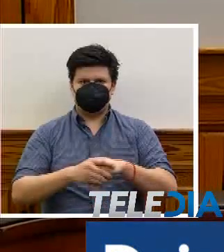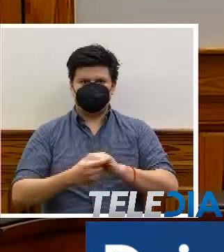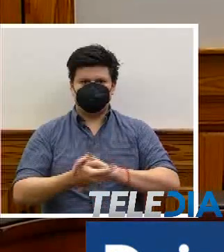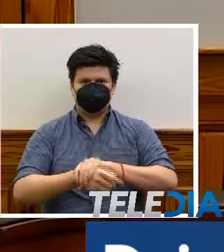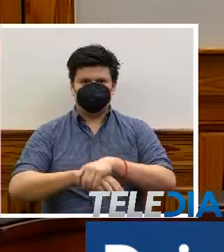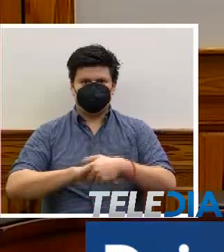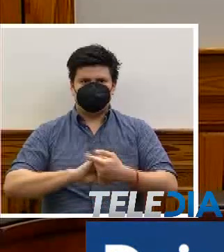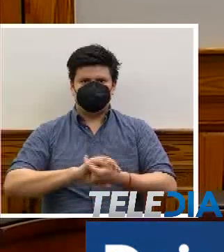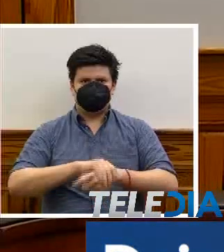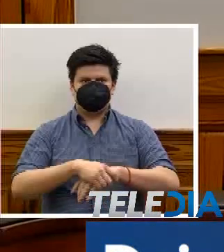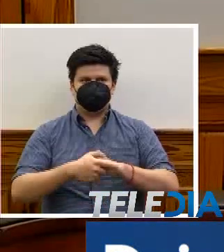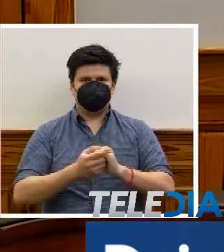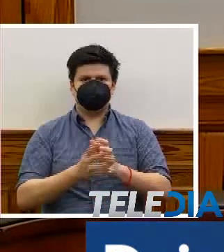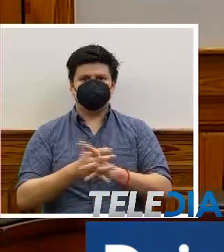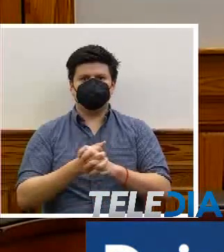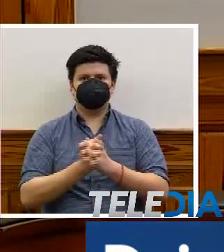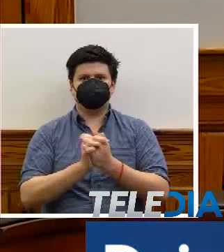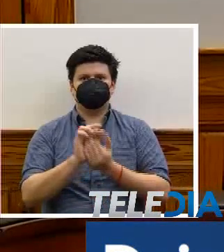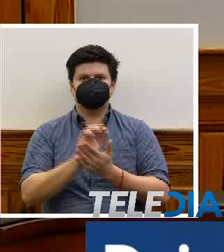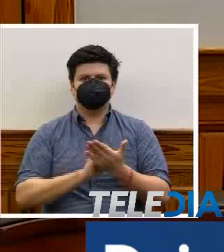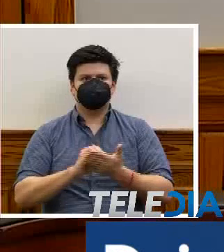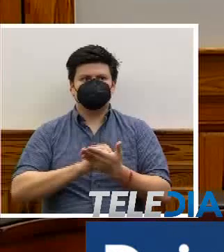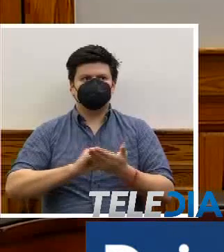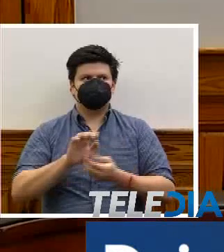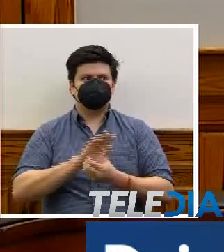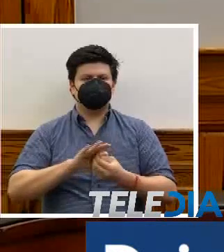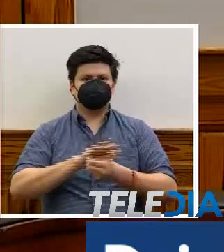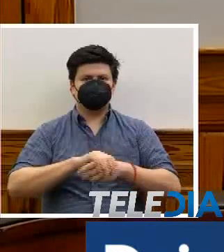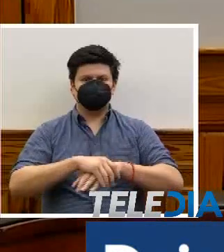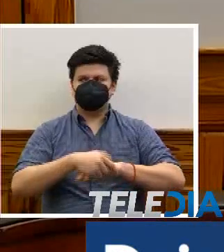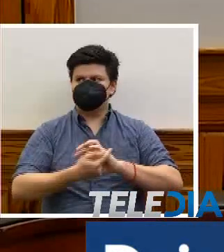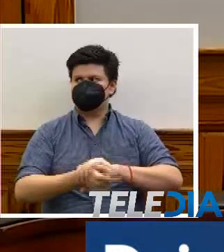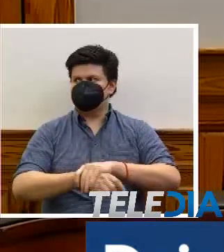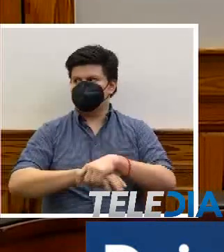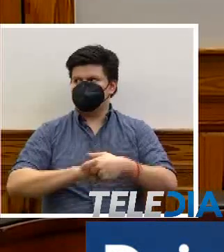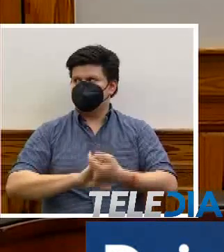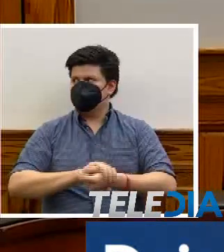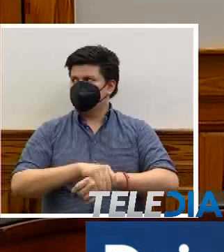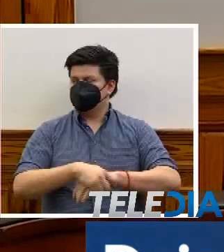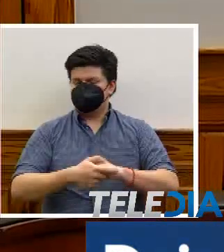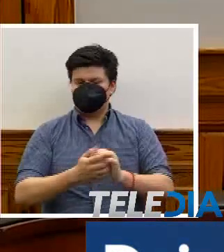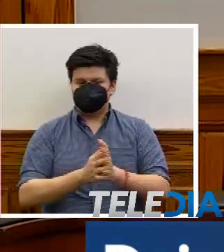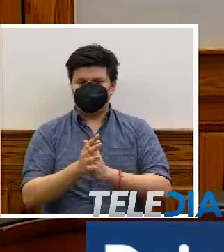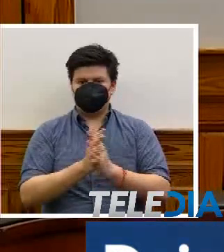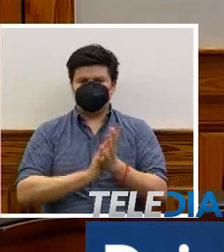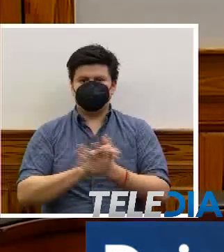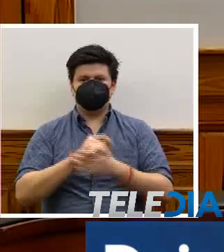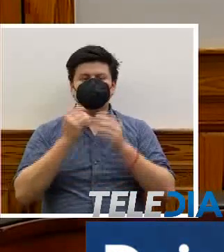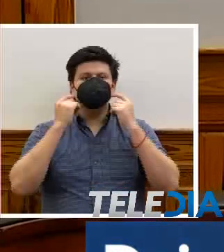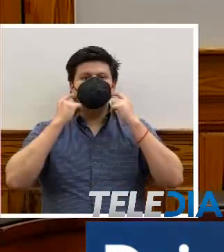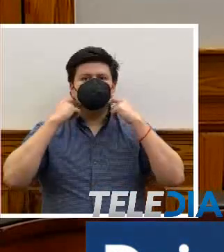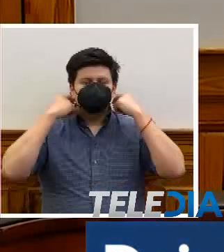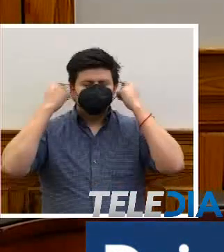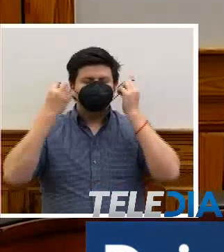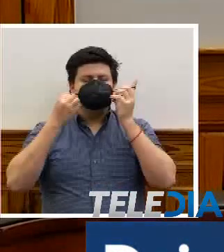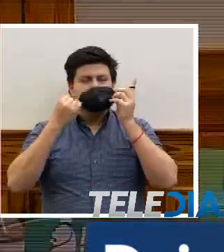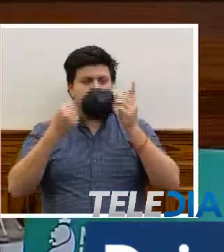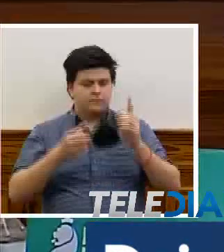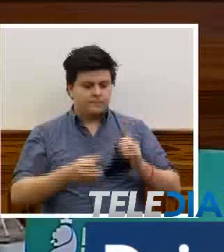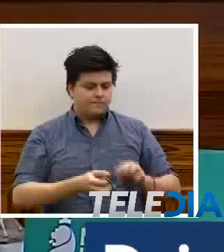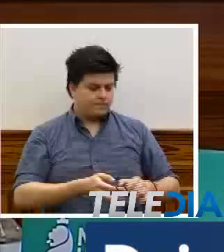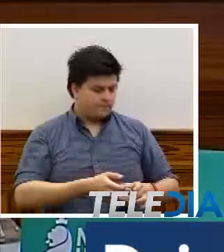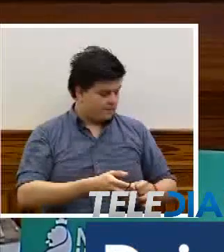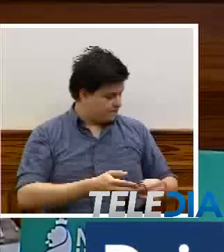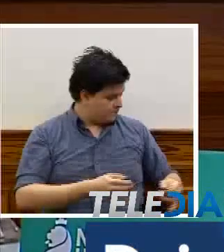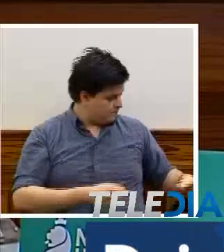mucho y bueno, pues al fin médico, él sabe muchas cosas, ¿verdad? Entonces, él se va a